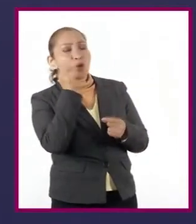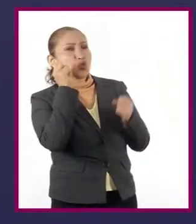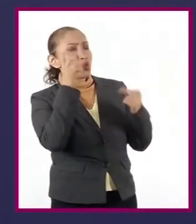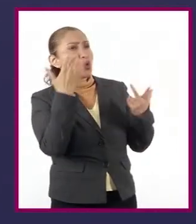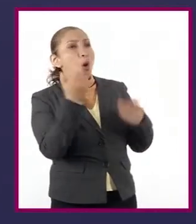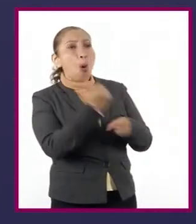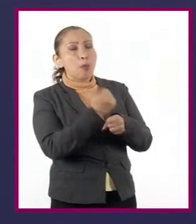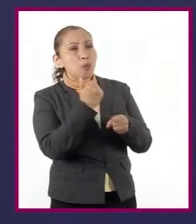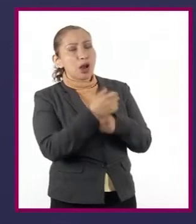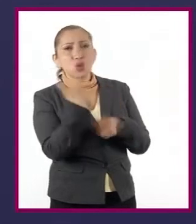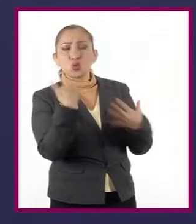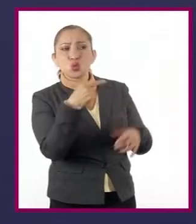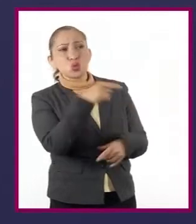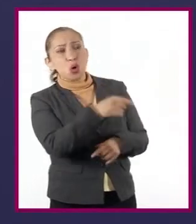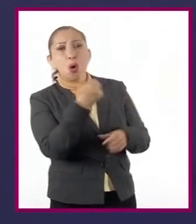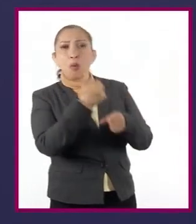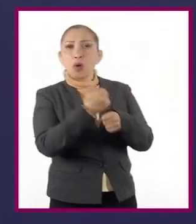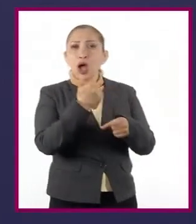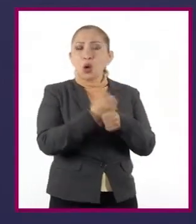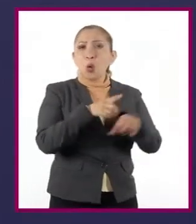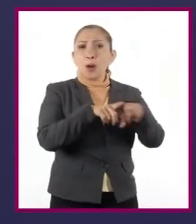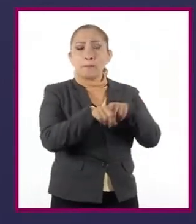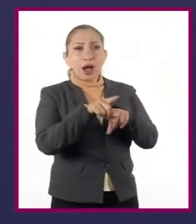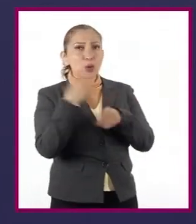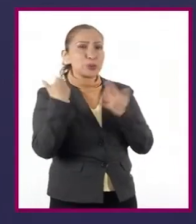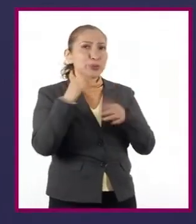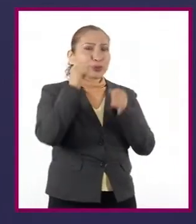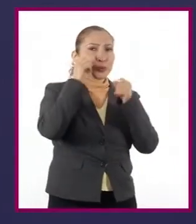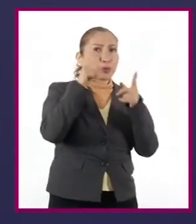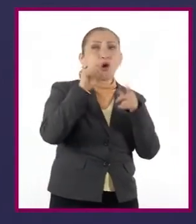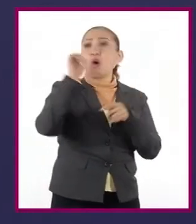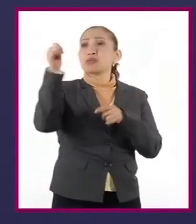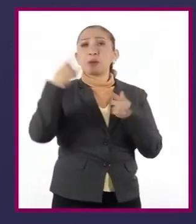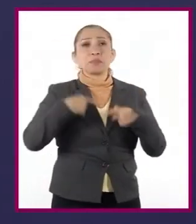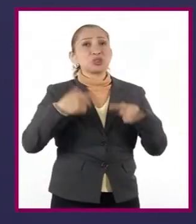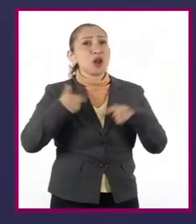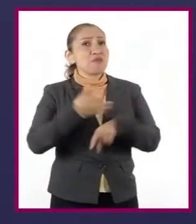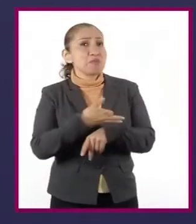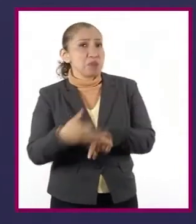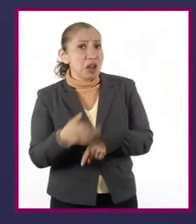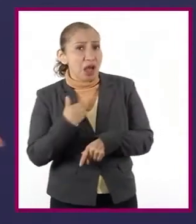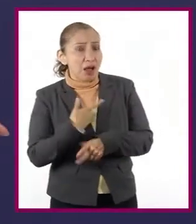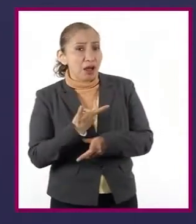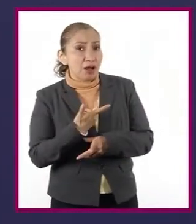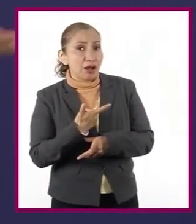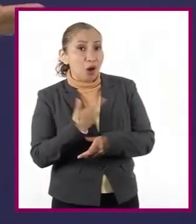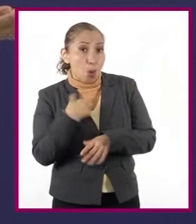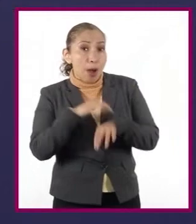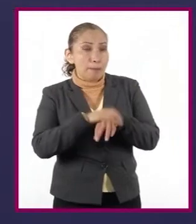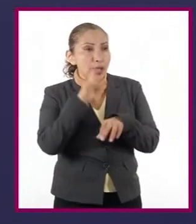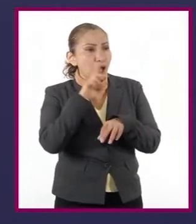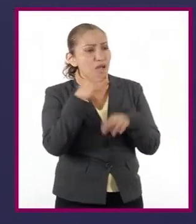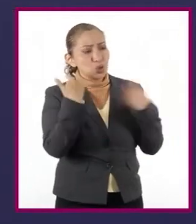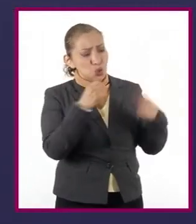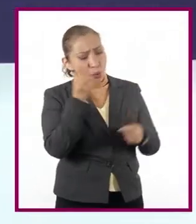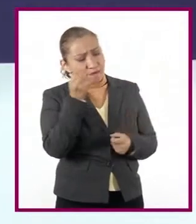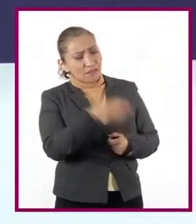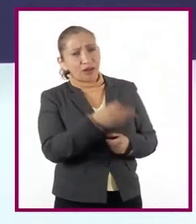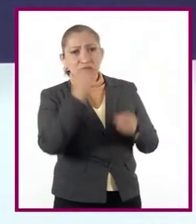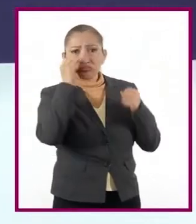nuestra abuela, abuelo, hermanos o cualquier otro familiar, hasta una amiga o un